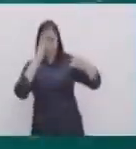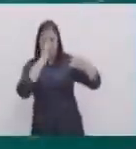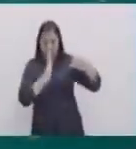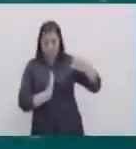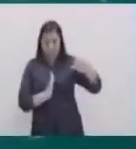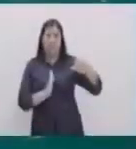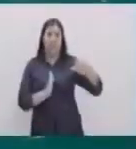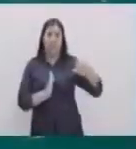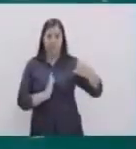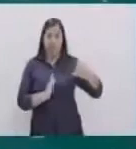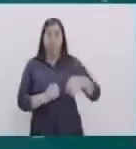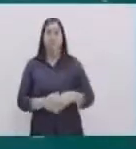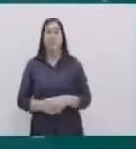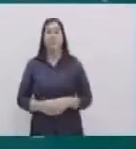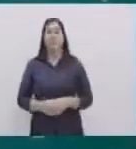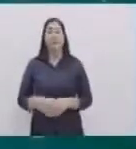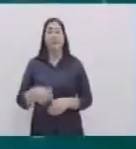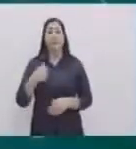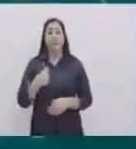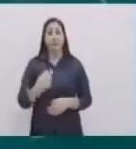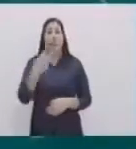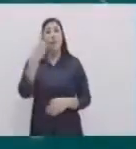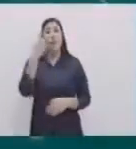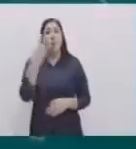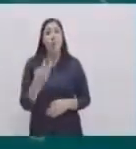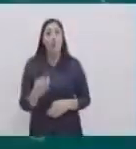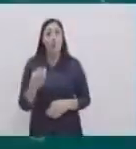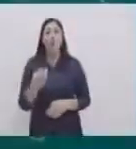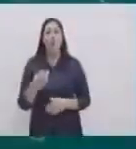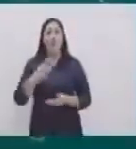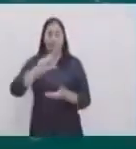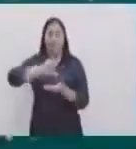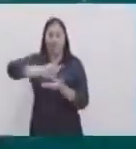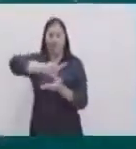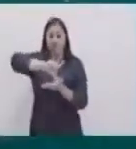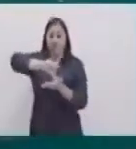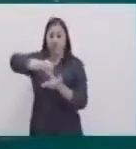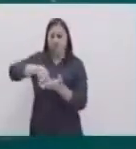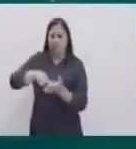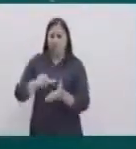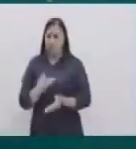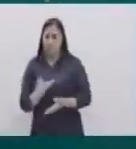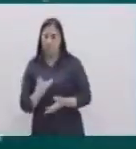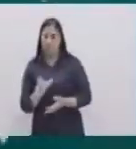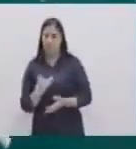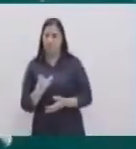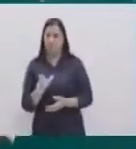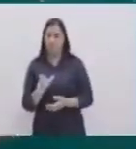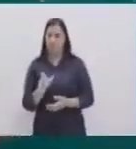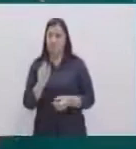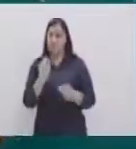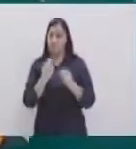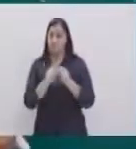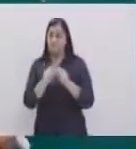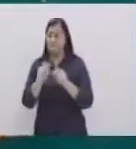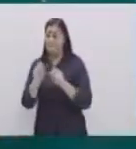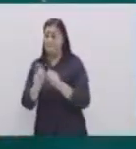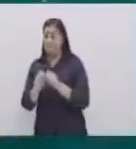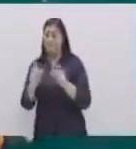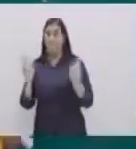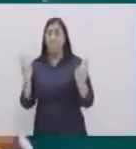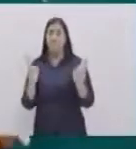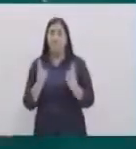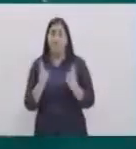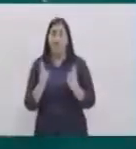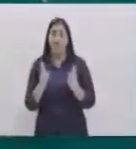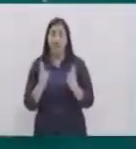Lo que sigue, de nuevo voy a tomar el compás y ahora voy a hacer dos marcas más pequeñas que el segmento. Pueden ser a donde